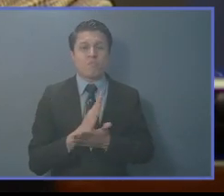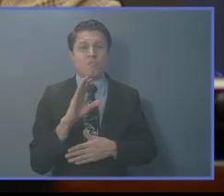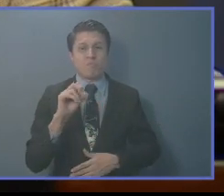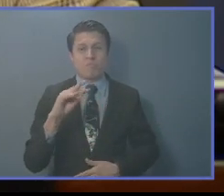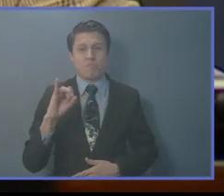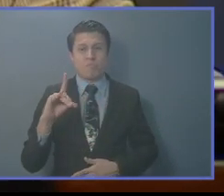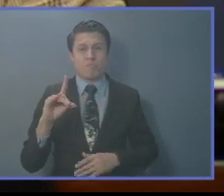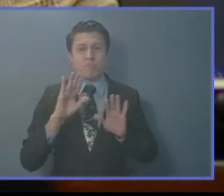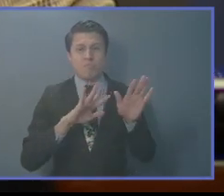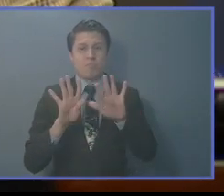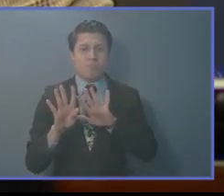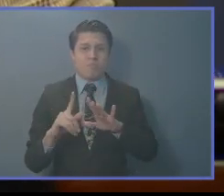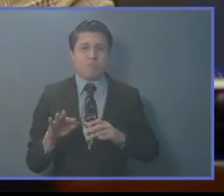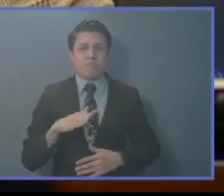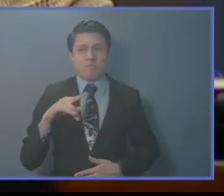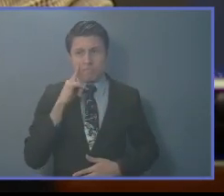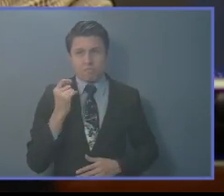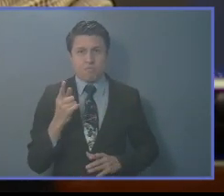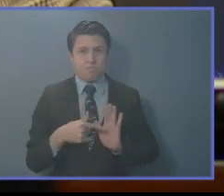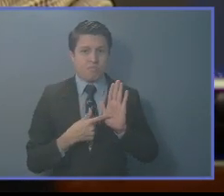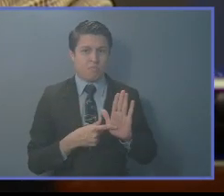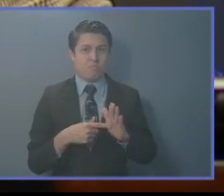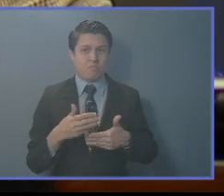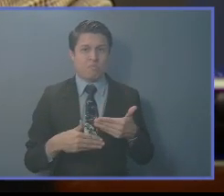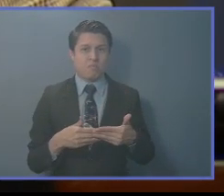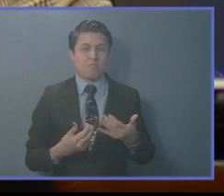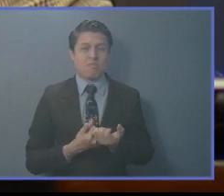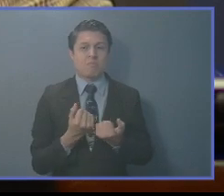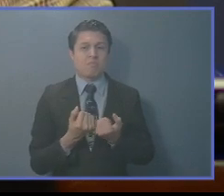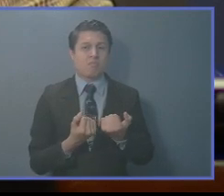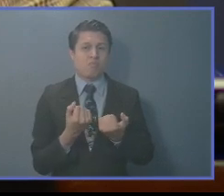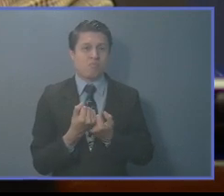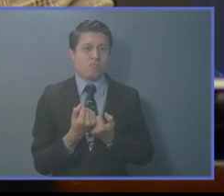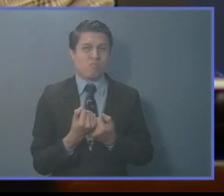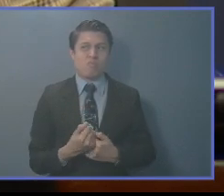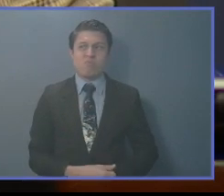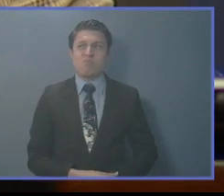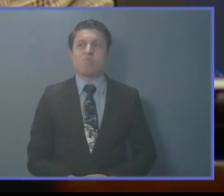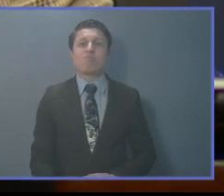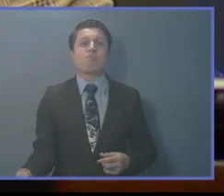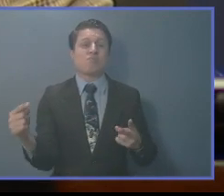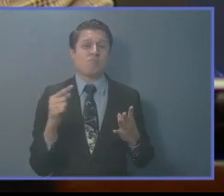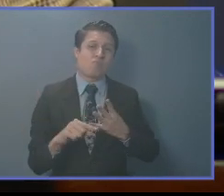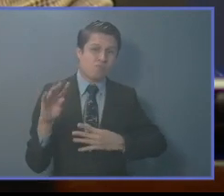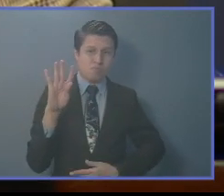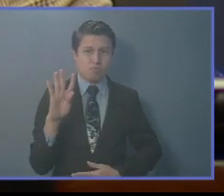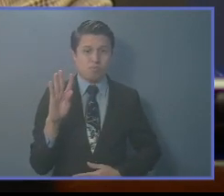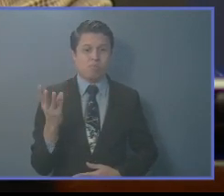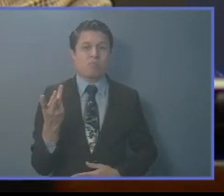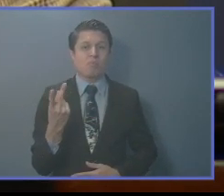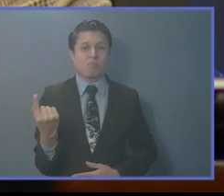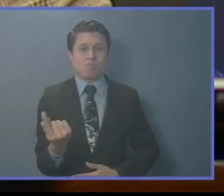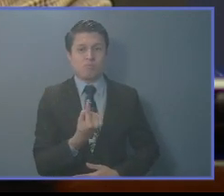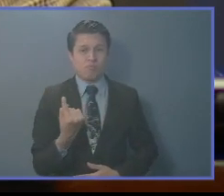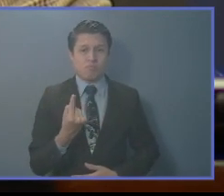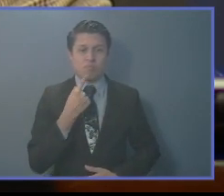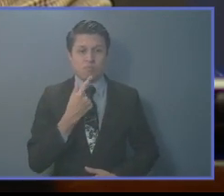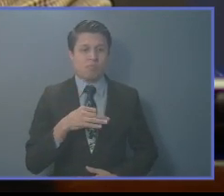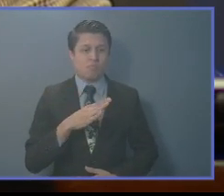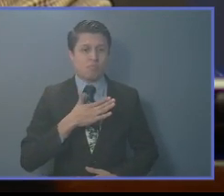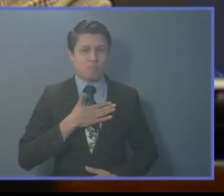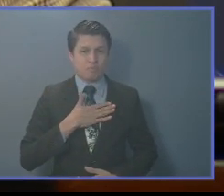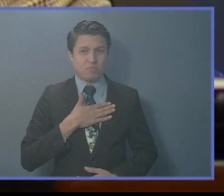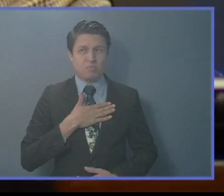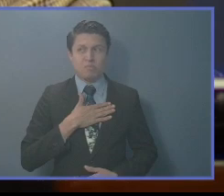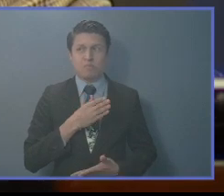COVID-19. Los lugares que se utilicen como centros de aislamiento y cuarentena. 4. El número de personas que estén internadas